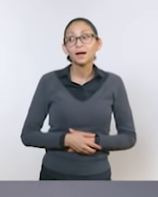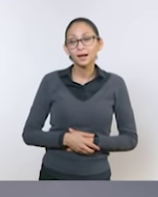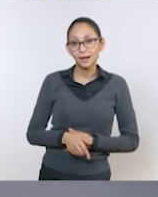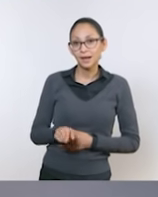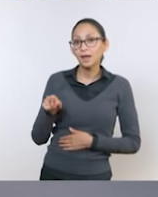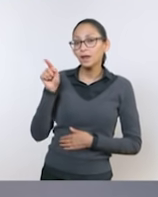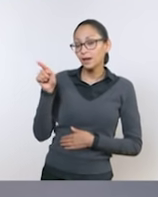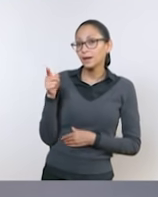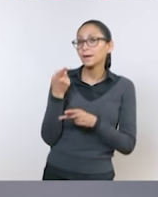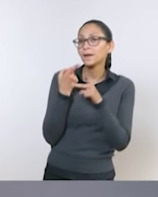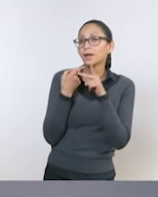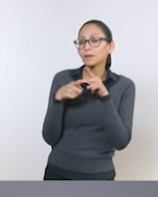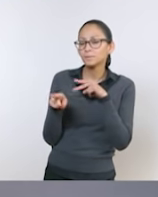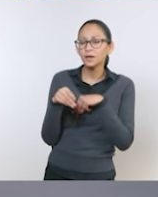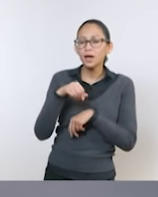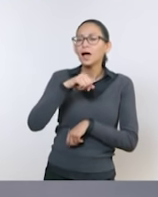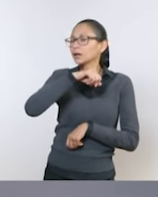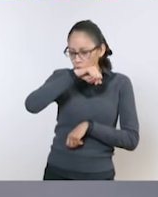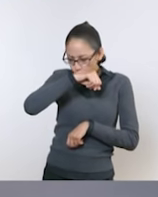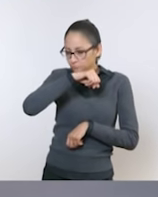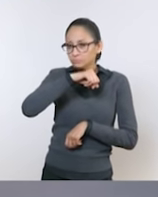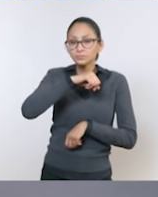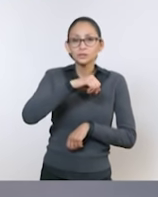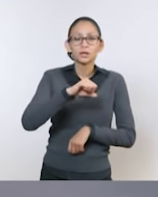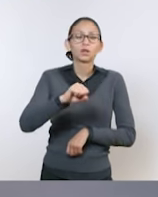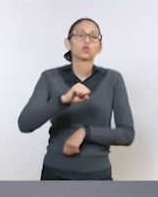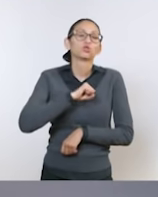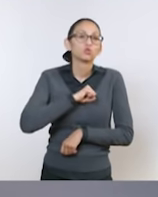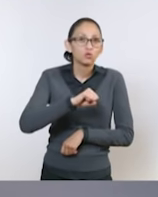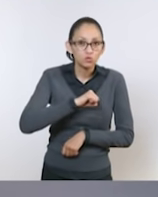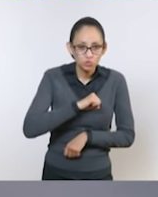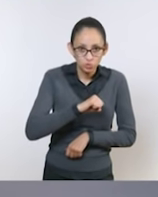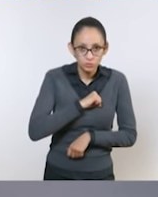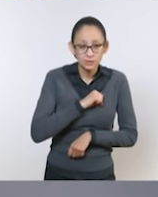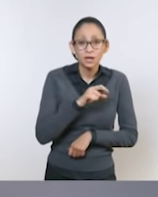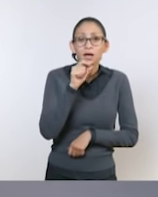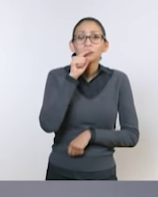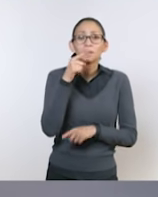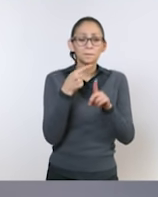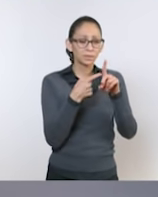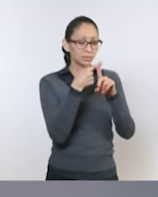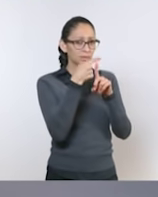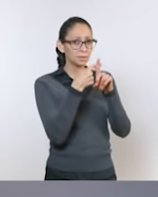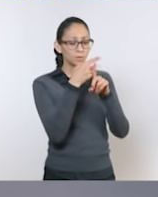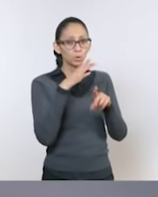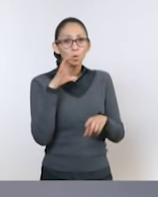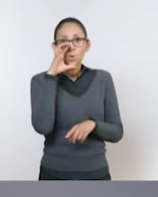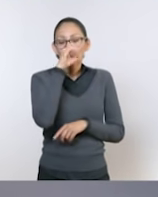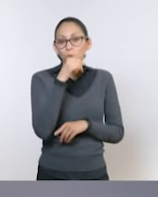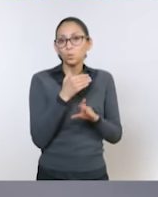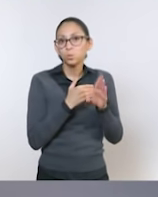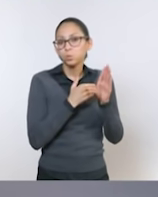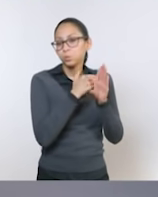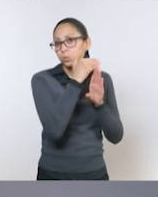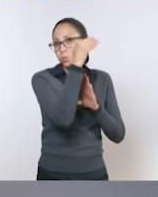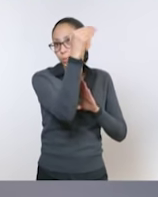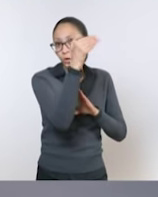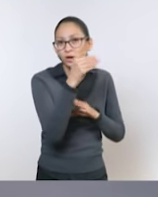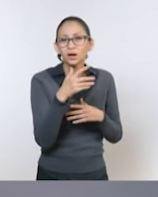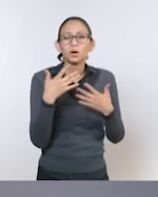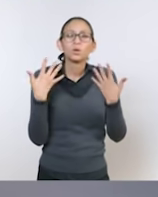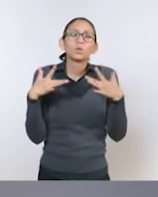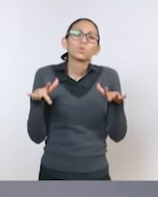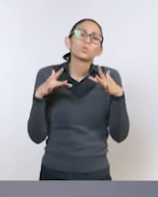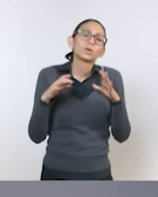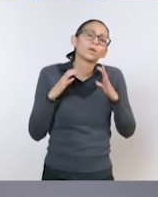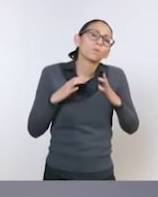Pues comenzó a estornudar, a toser. También se le subió la temperatura